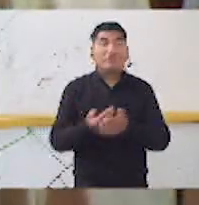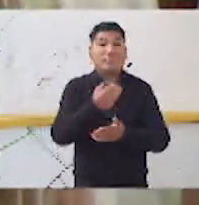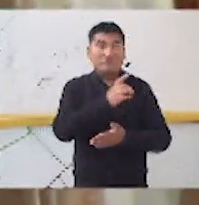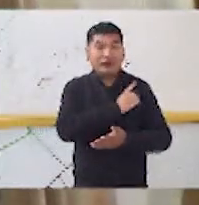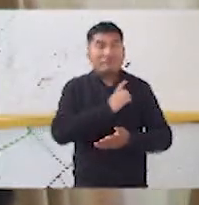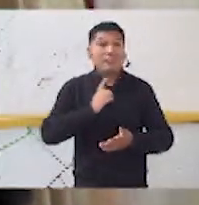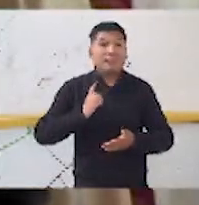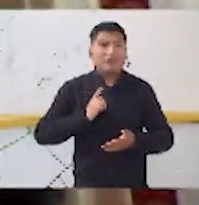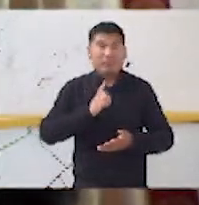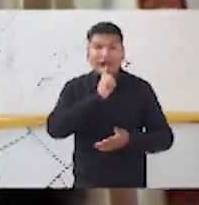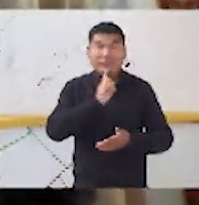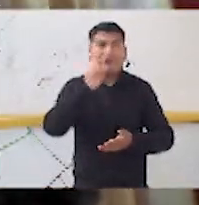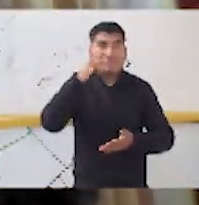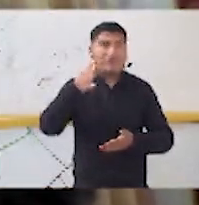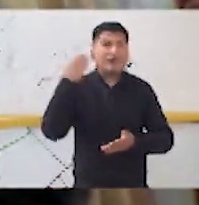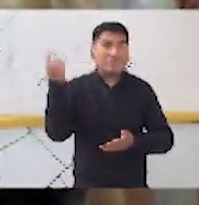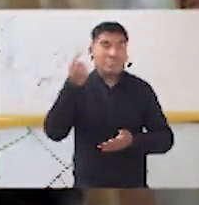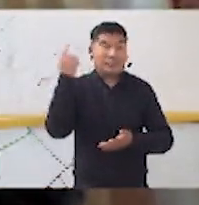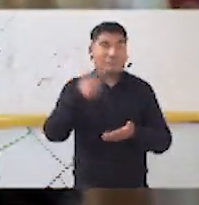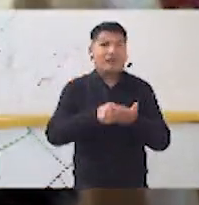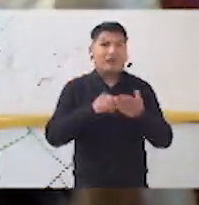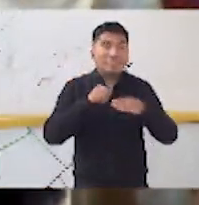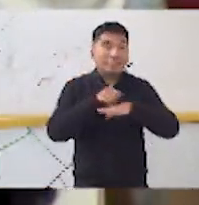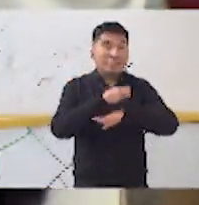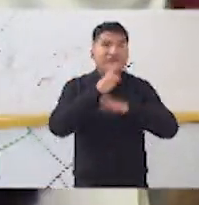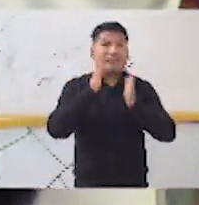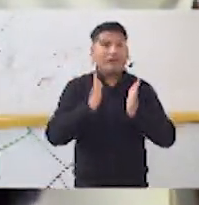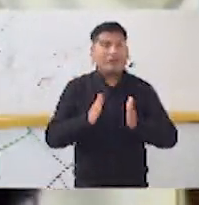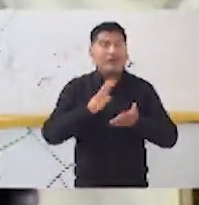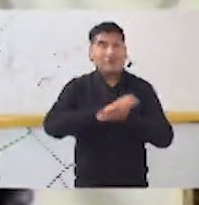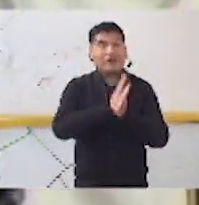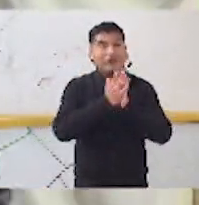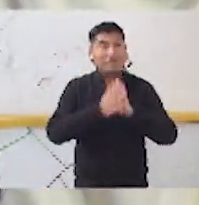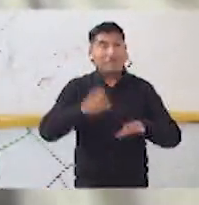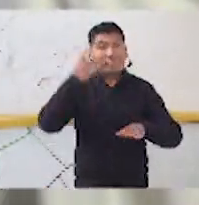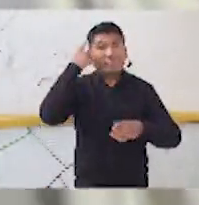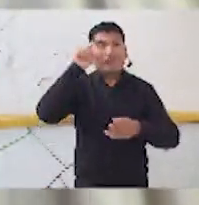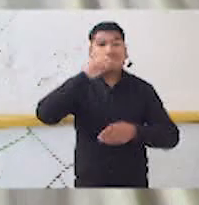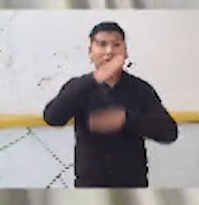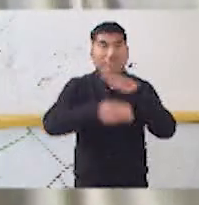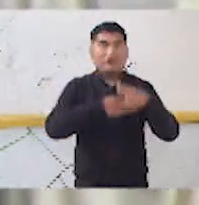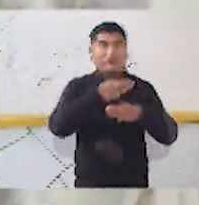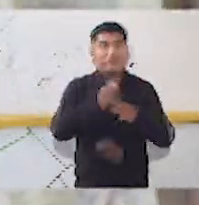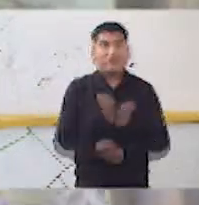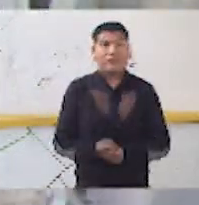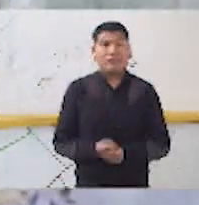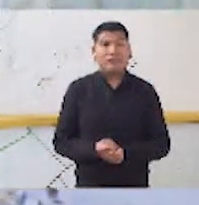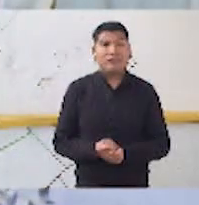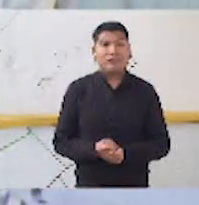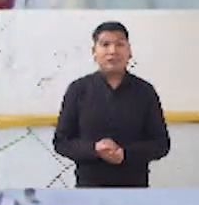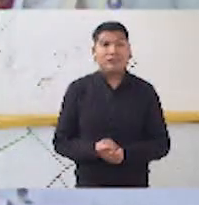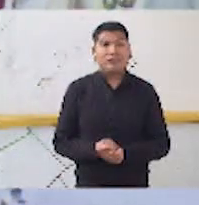diáconos sean siempre estos mensajeros de la paz para el mundo entero.